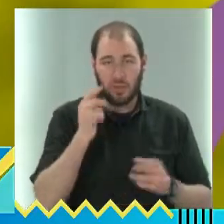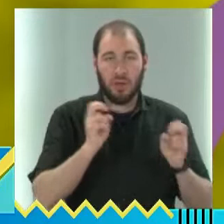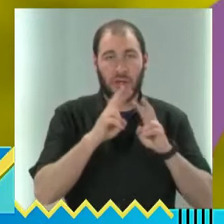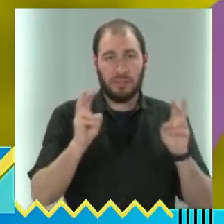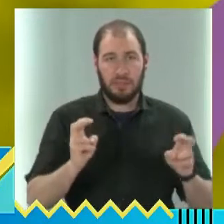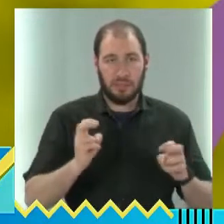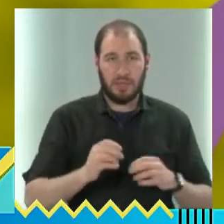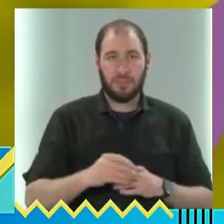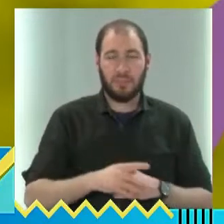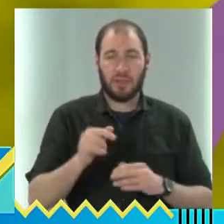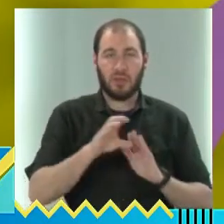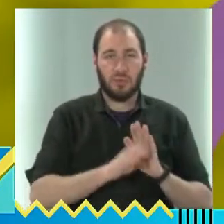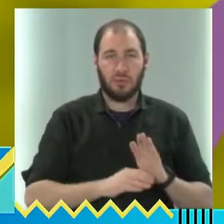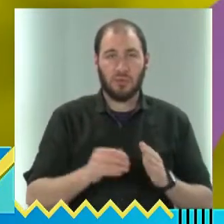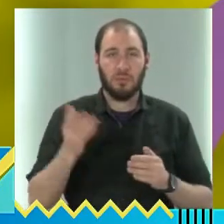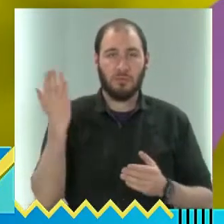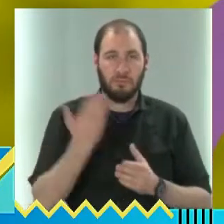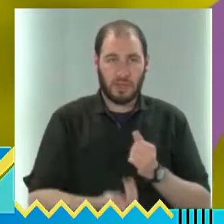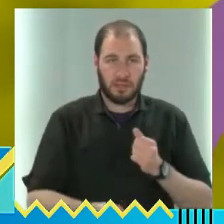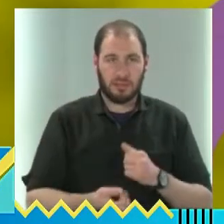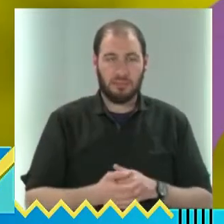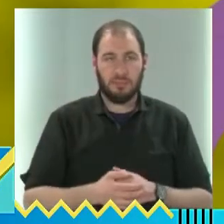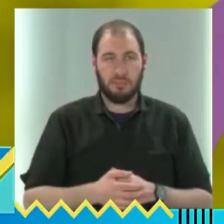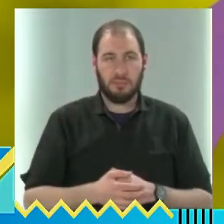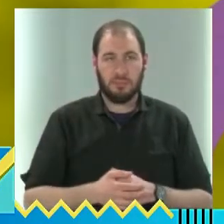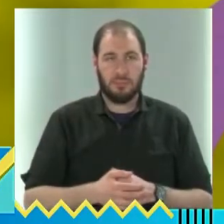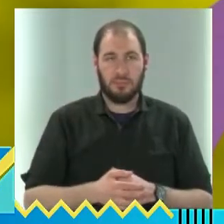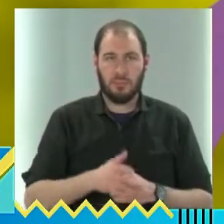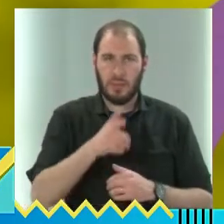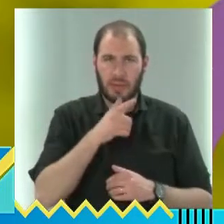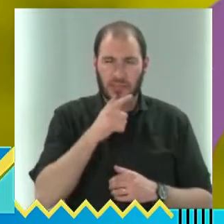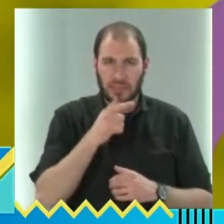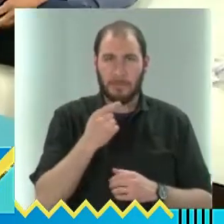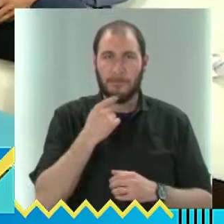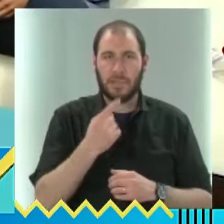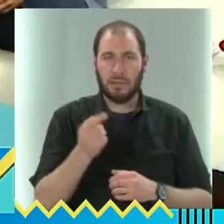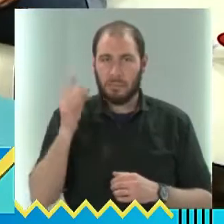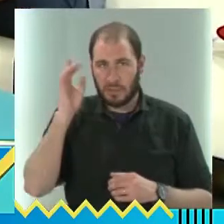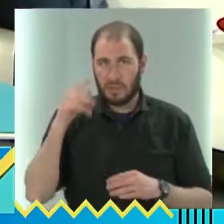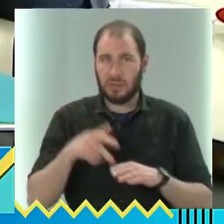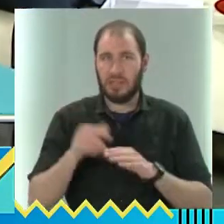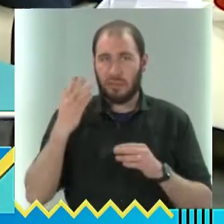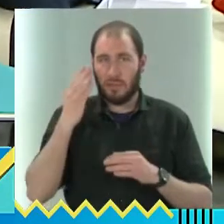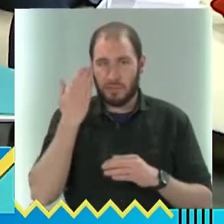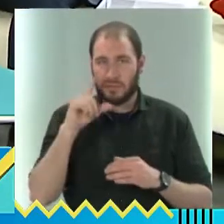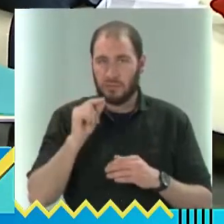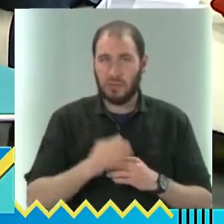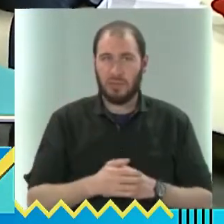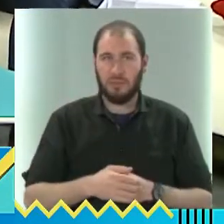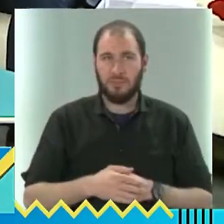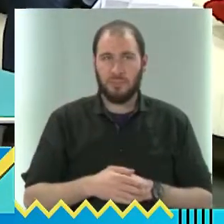por supuesto, a este nuevo código de faltas. Creo que si bien la pregunta sería... Hablando de redes sociales, te interrumpo,